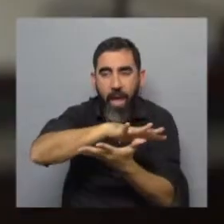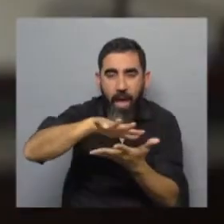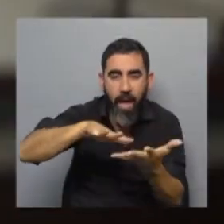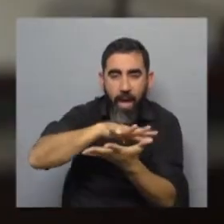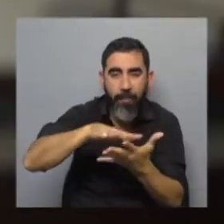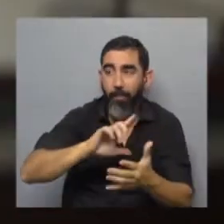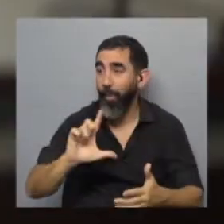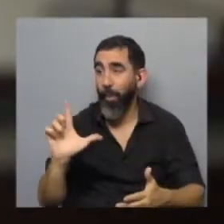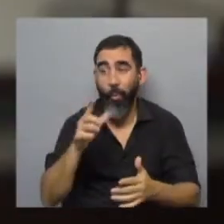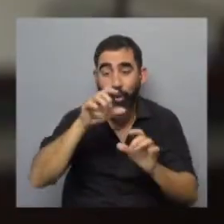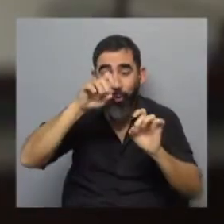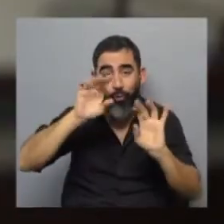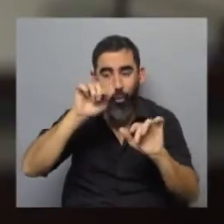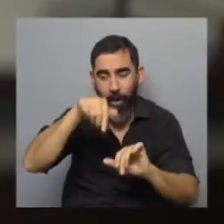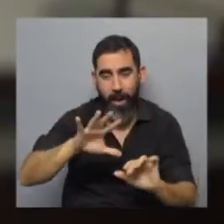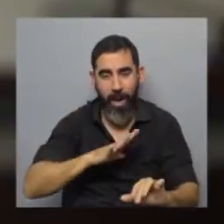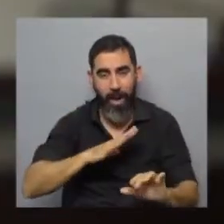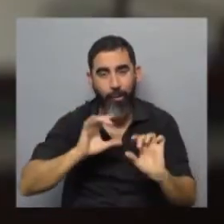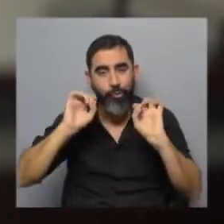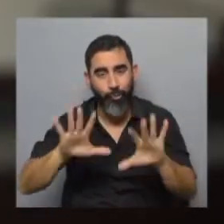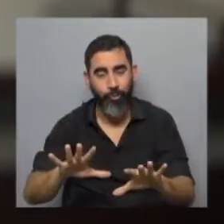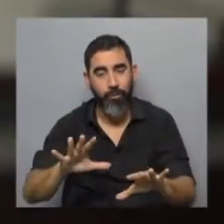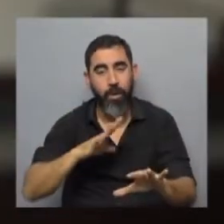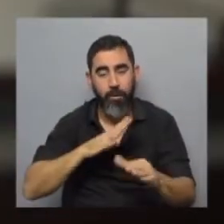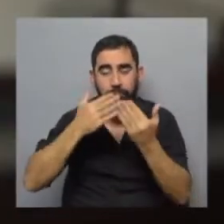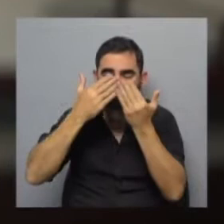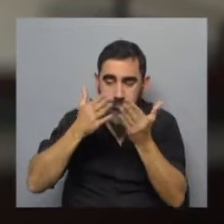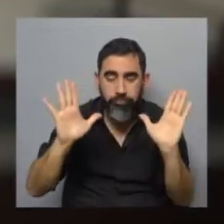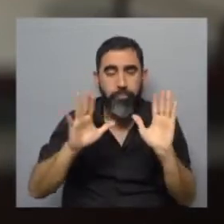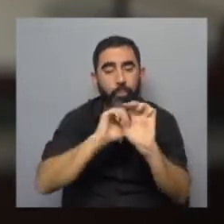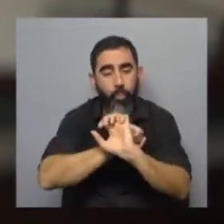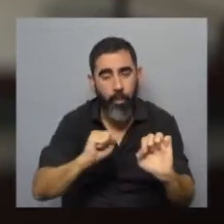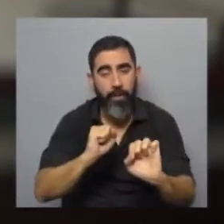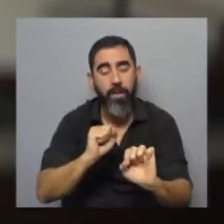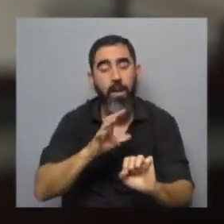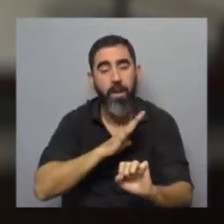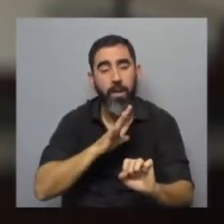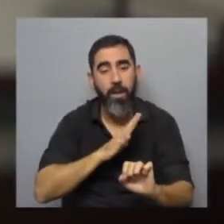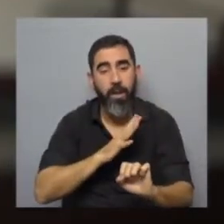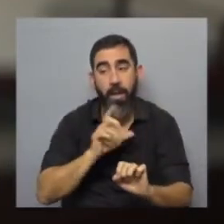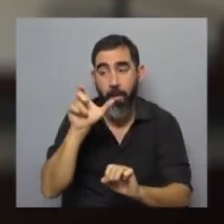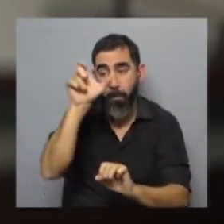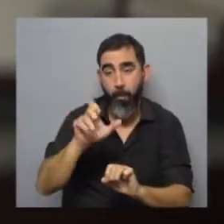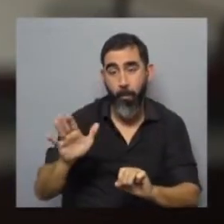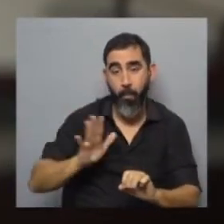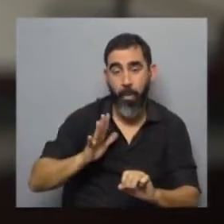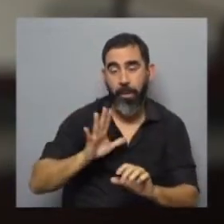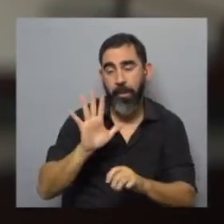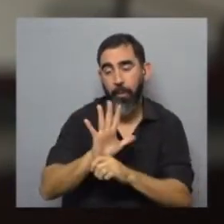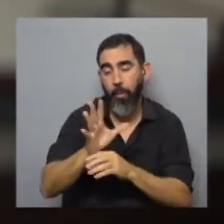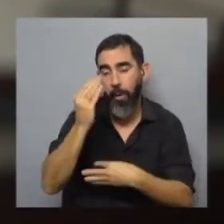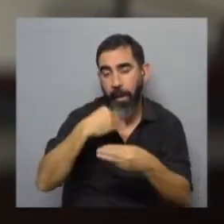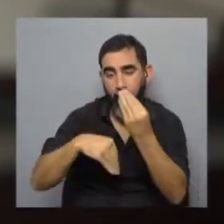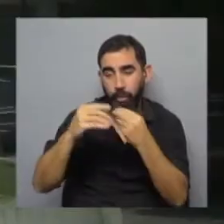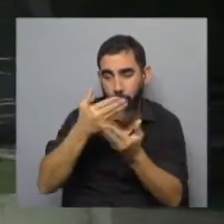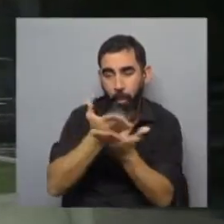nadie lo tiene, lo tenemos solo nosotros. Entonces, bueno, nosotros estamos abriendo estas puertas y la presencia de Milagro fue un pretexto para